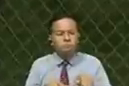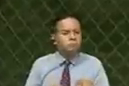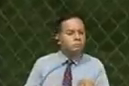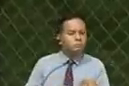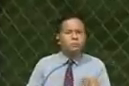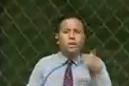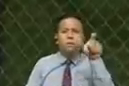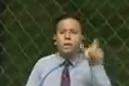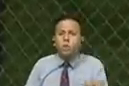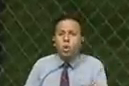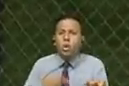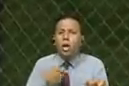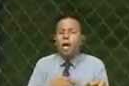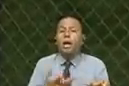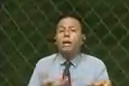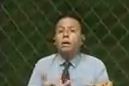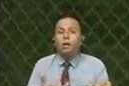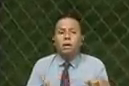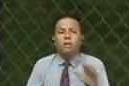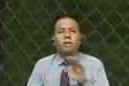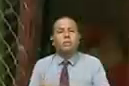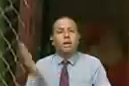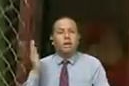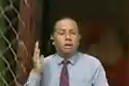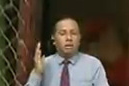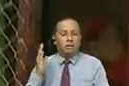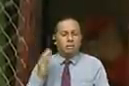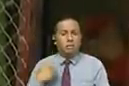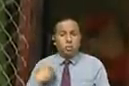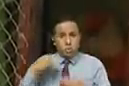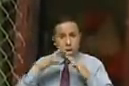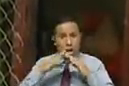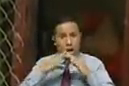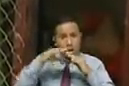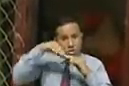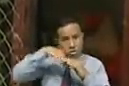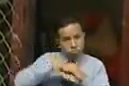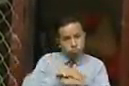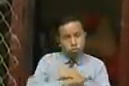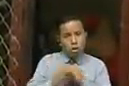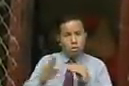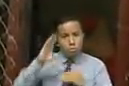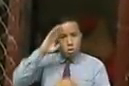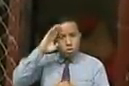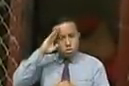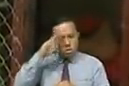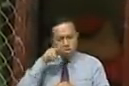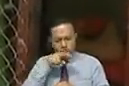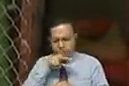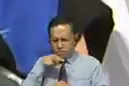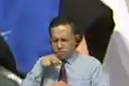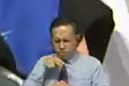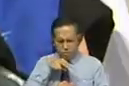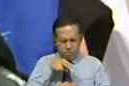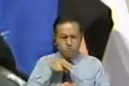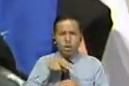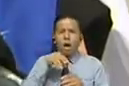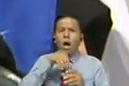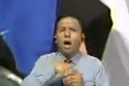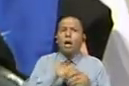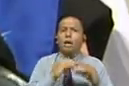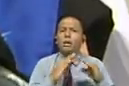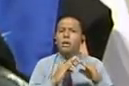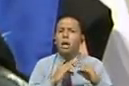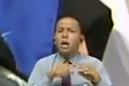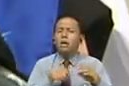la persona que había cometido los hechos ya no se encontraba en la vivienda. Ingresamos al domicilio también junto con la policía y pudimos evidenciar que también dentro del domicilio donde